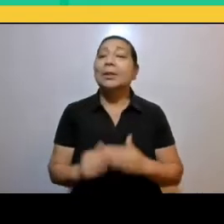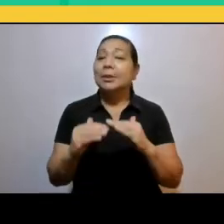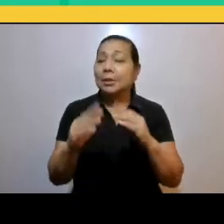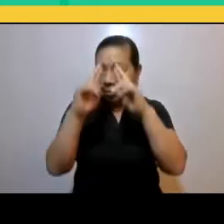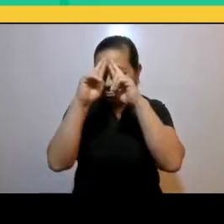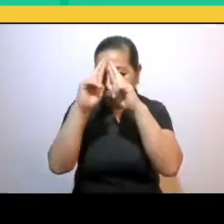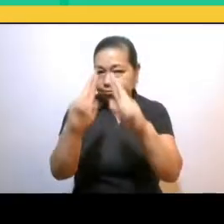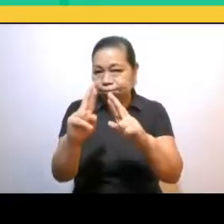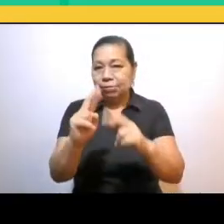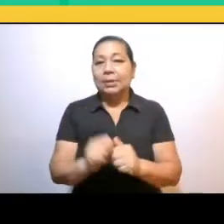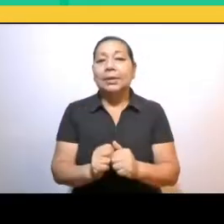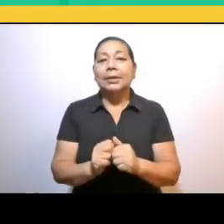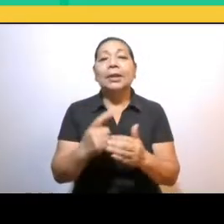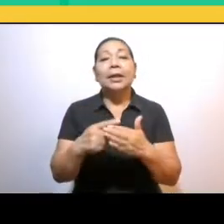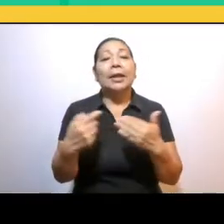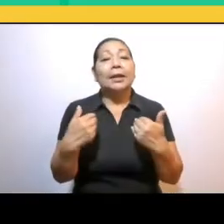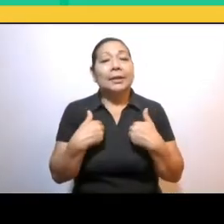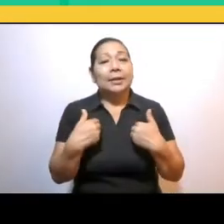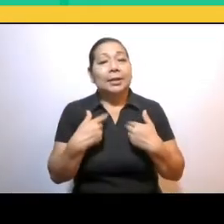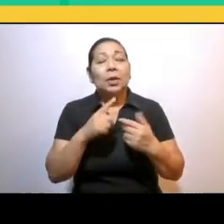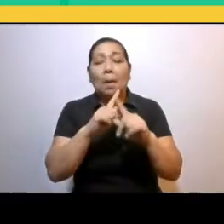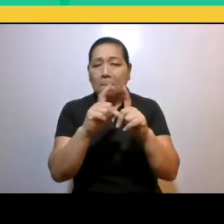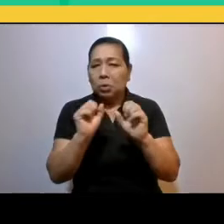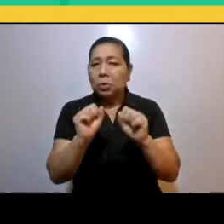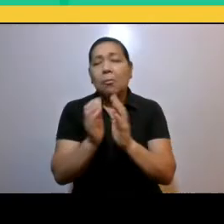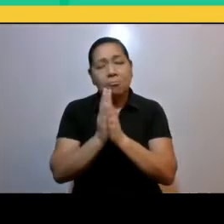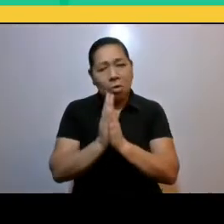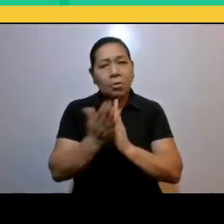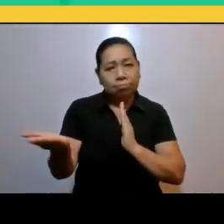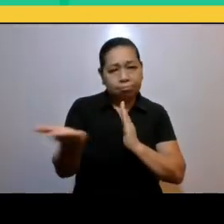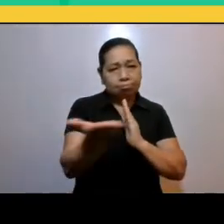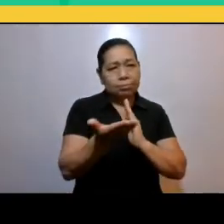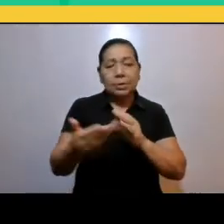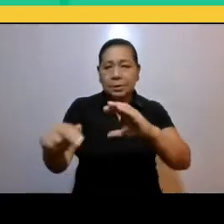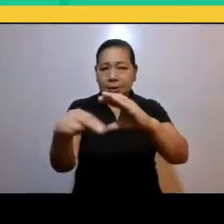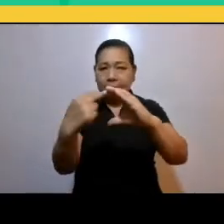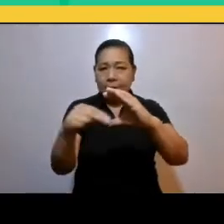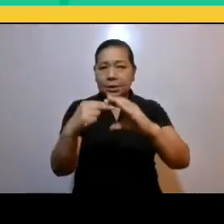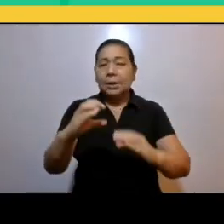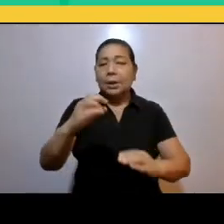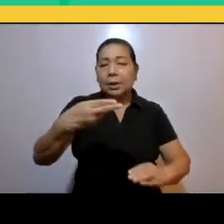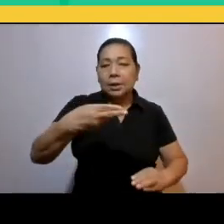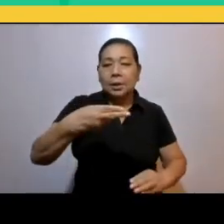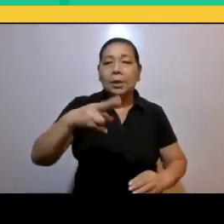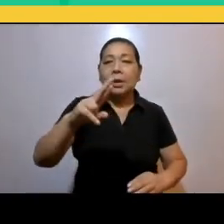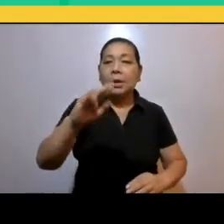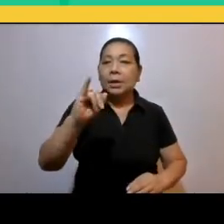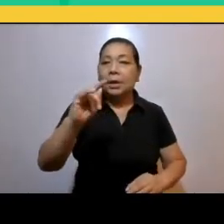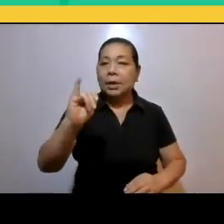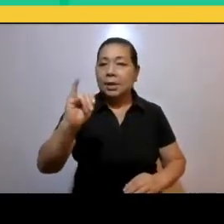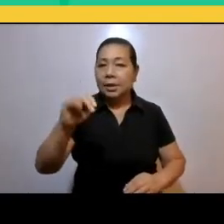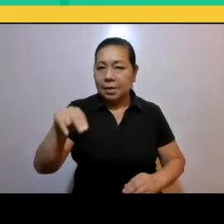respeto. En el caso de que tengan preguntas, les pido que por favor se las envíen a Cristian por el privado y él se las va a hacer llegar